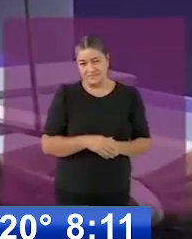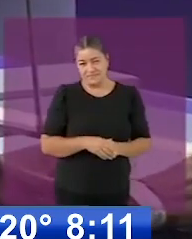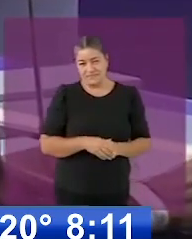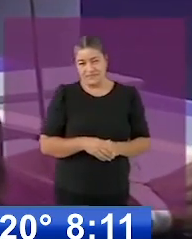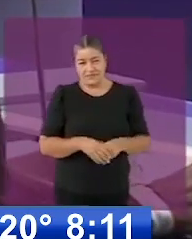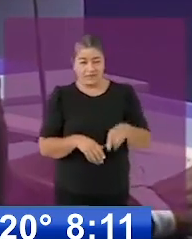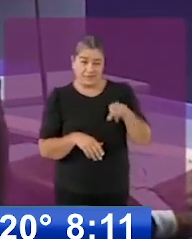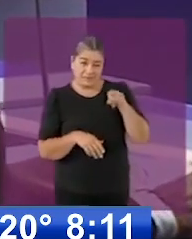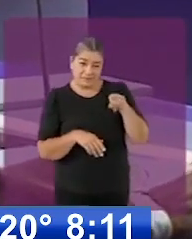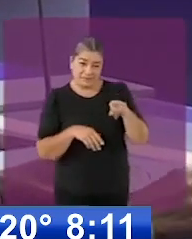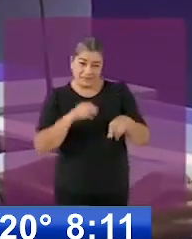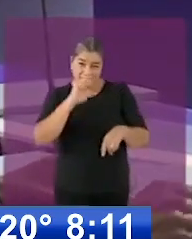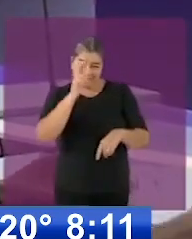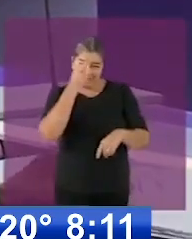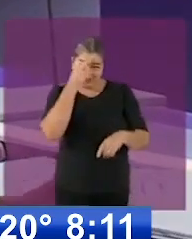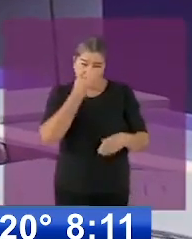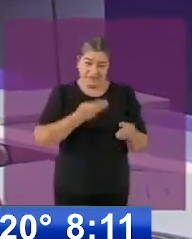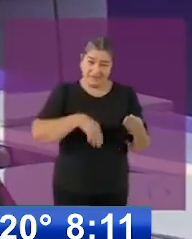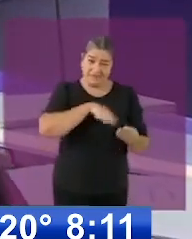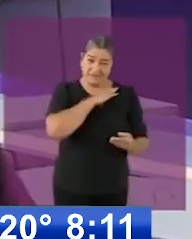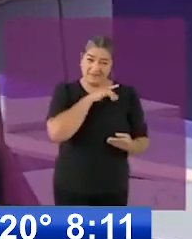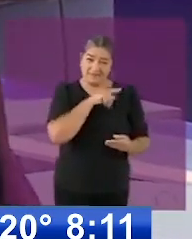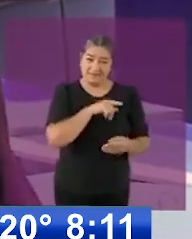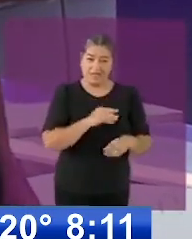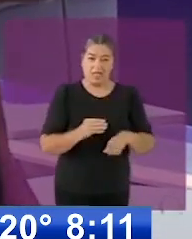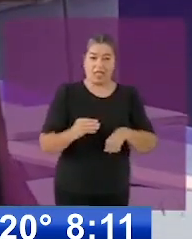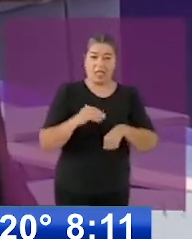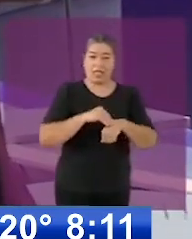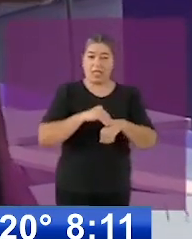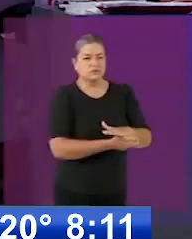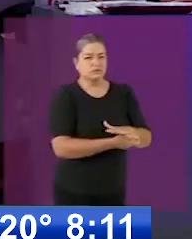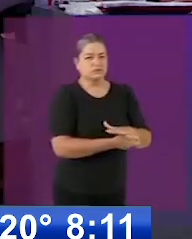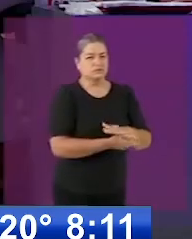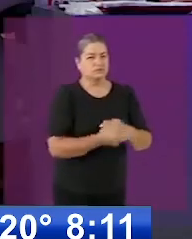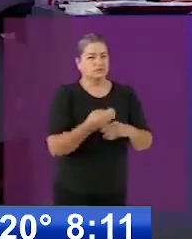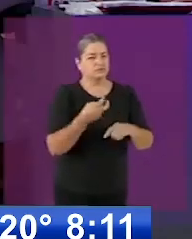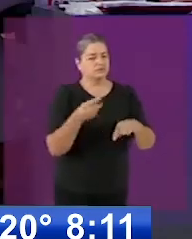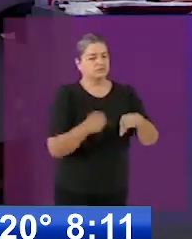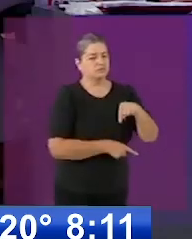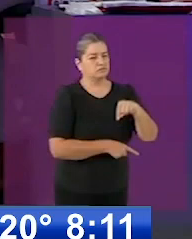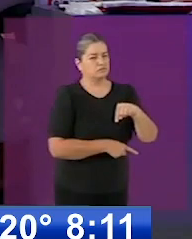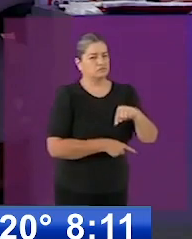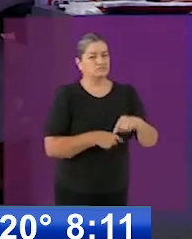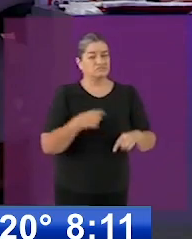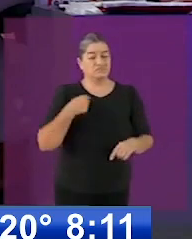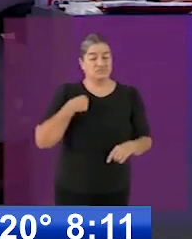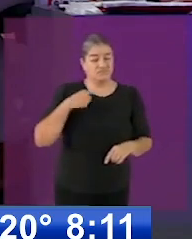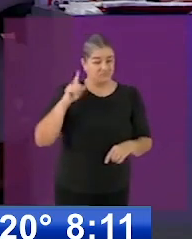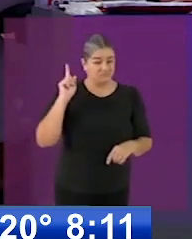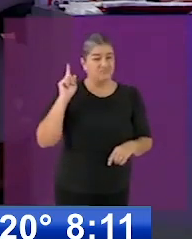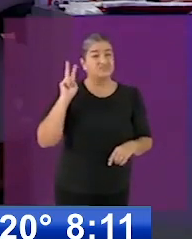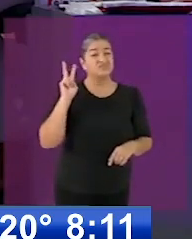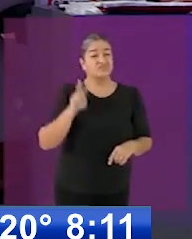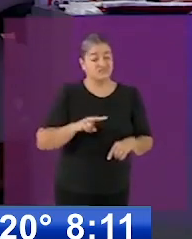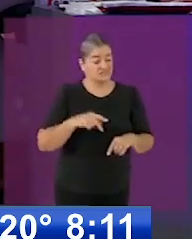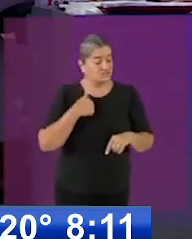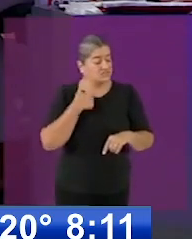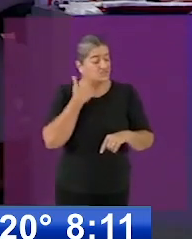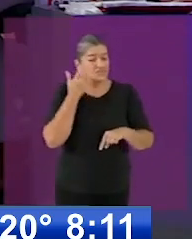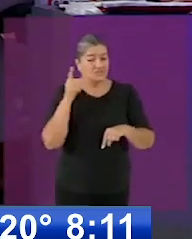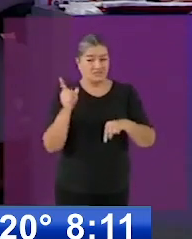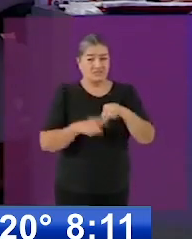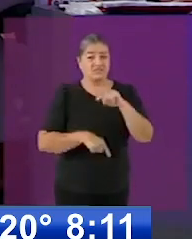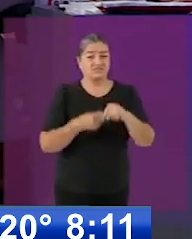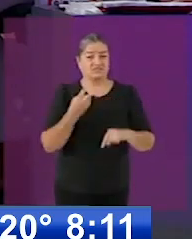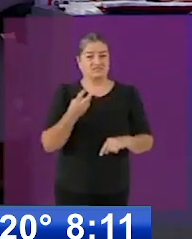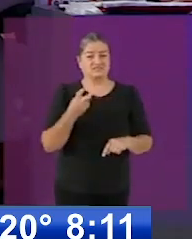preguntas hechas por los moderadores y señaló que en este tipo de ejercicios no existe un ganador más que el ciudadano que con ello está más